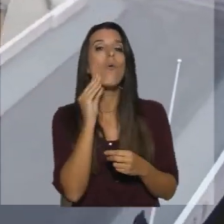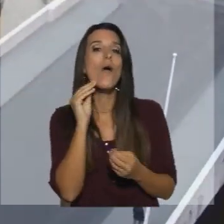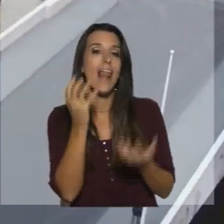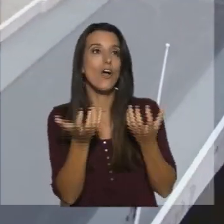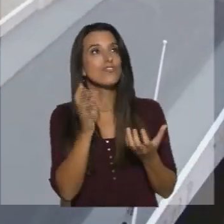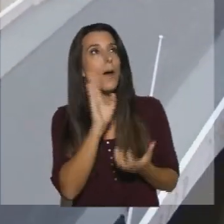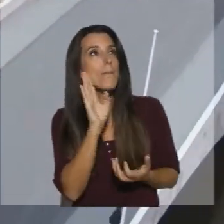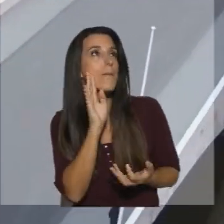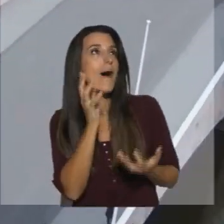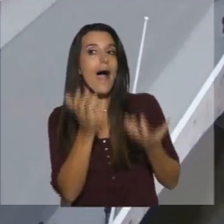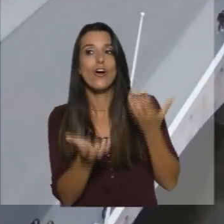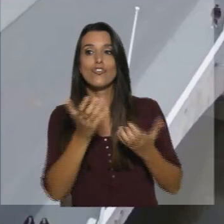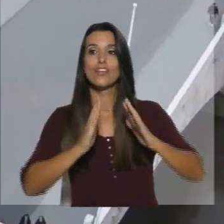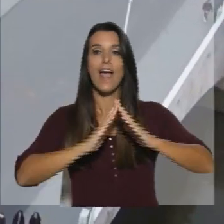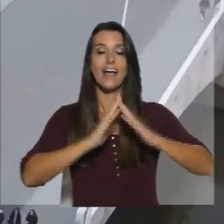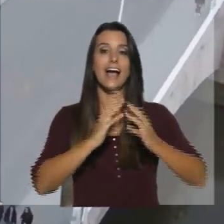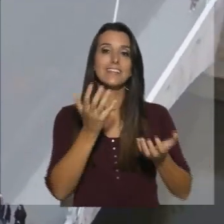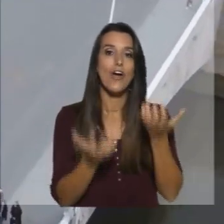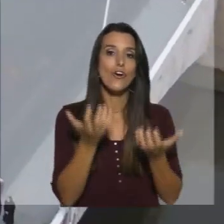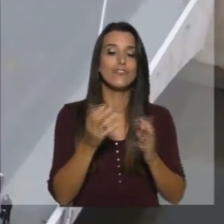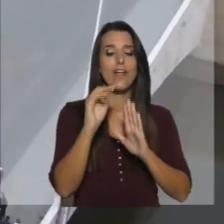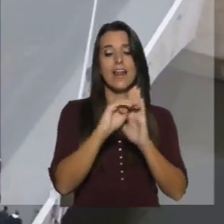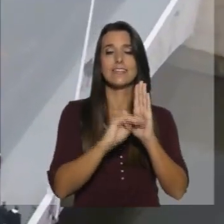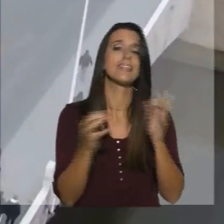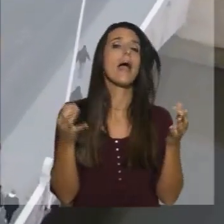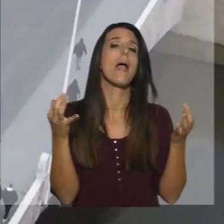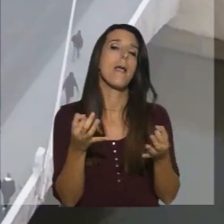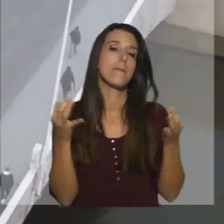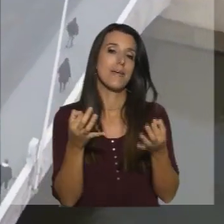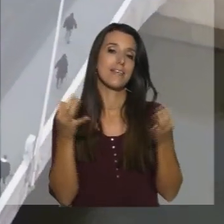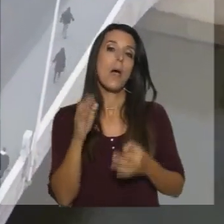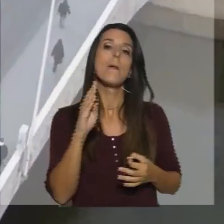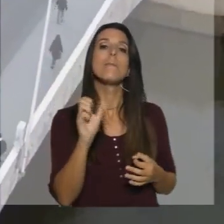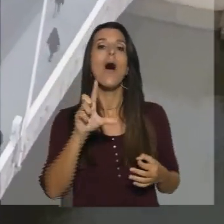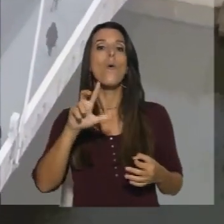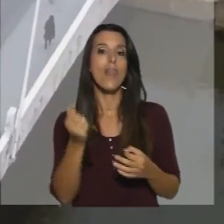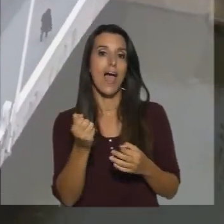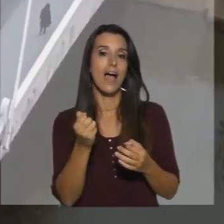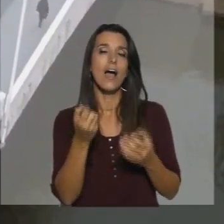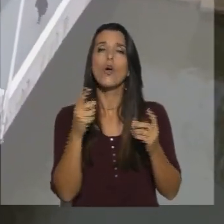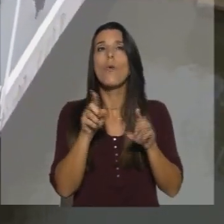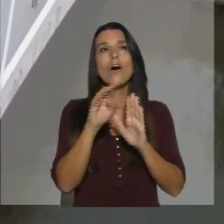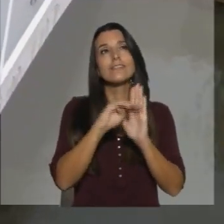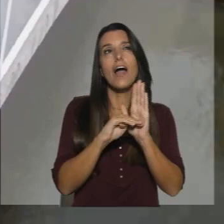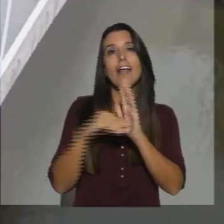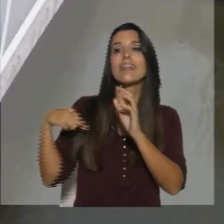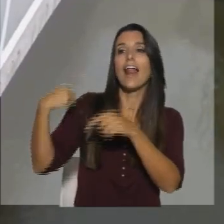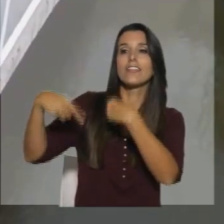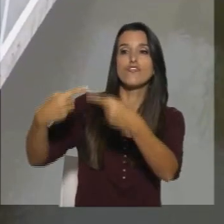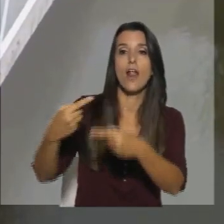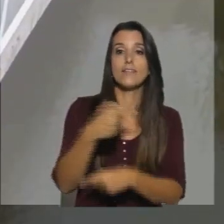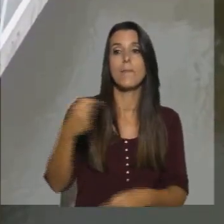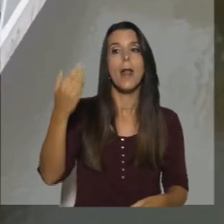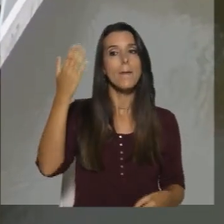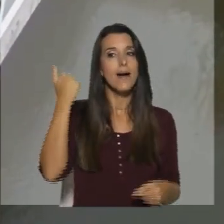mamá, los ahí sabores está del hogar, con una receta muy particular que nos va a traer Paulita. Volvimos como a las recetas tradicionales, exacto, ¿no? La semana pasada habíamos